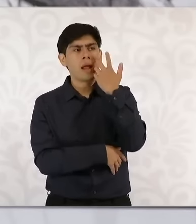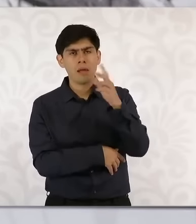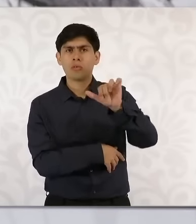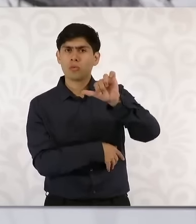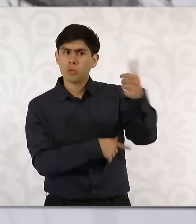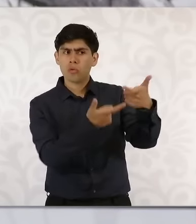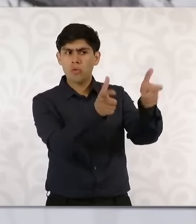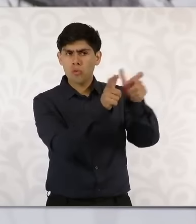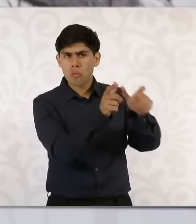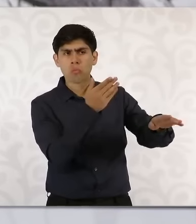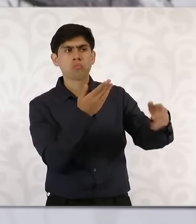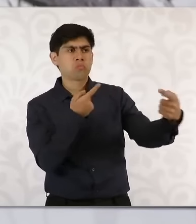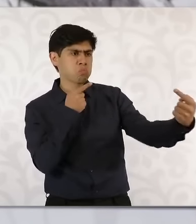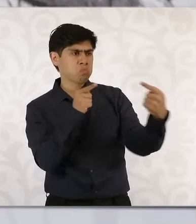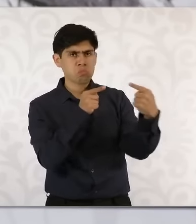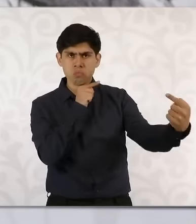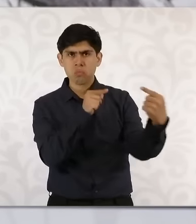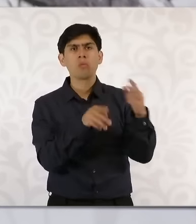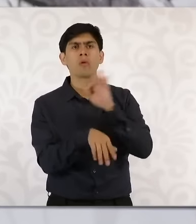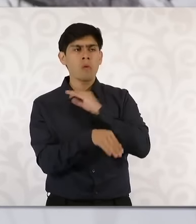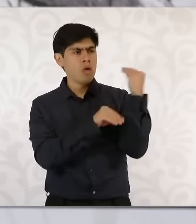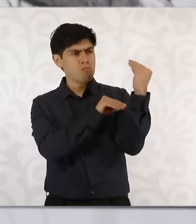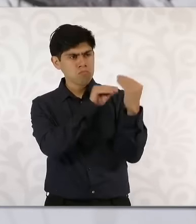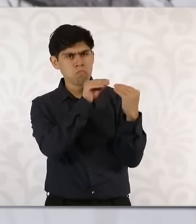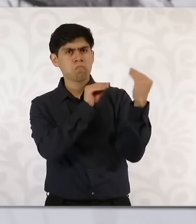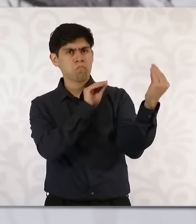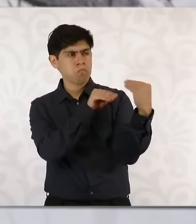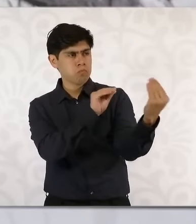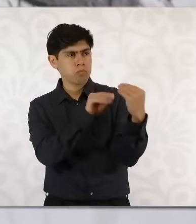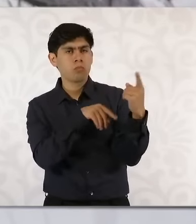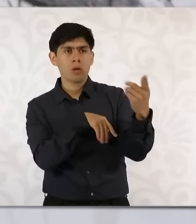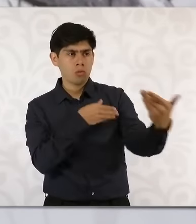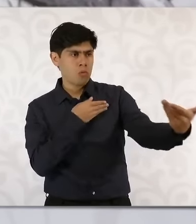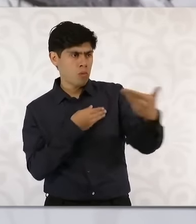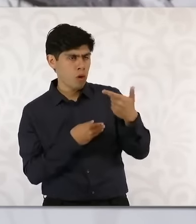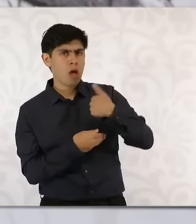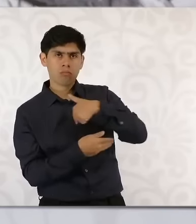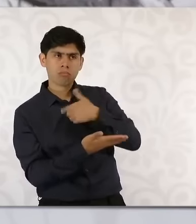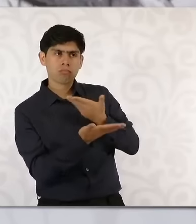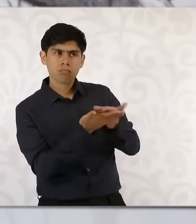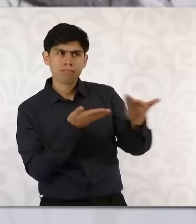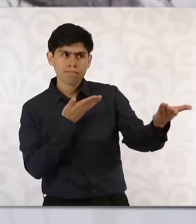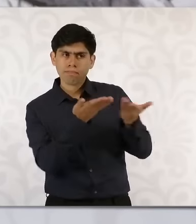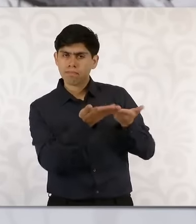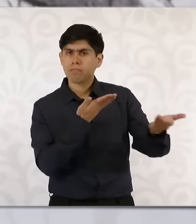Oposición responsable, con debate, de altura, con propuestas.